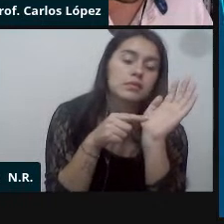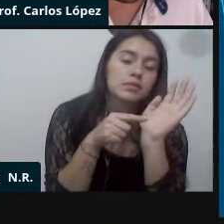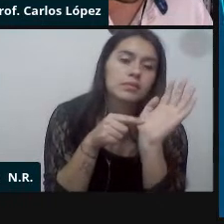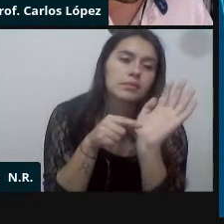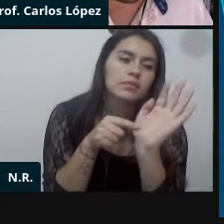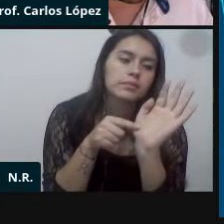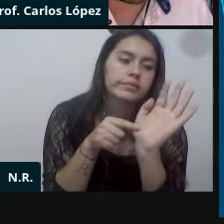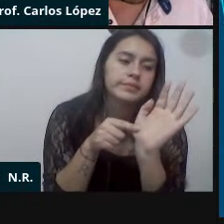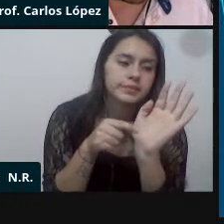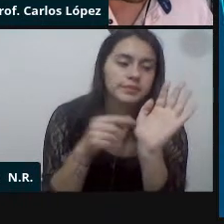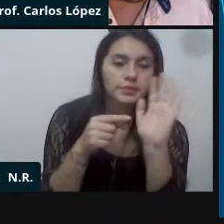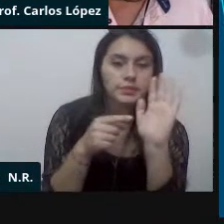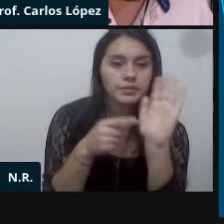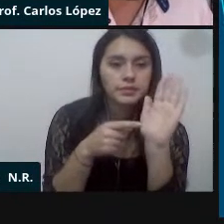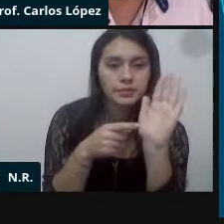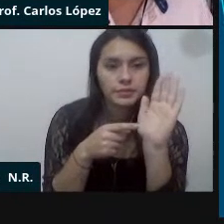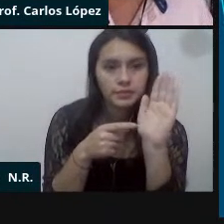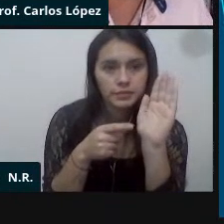adentro, no se preocupe.